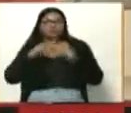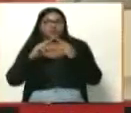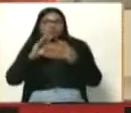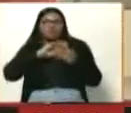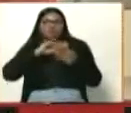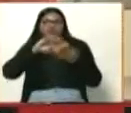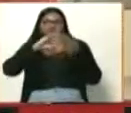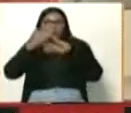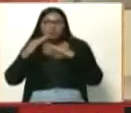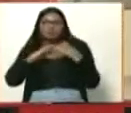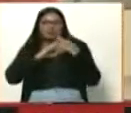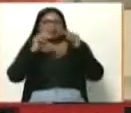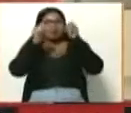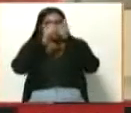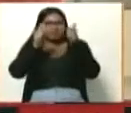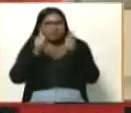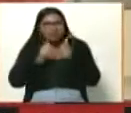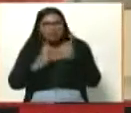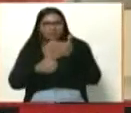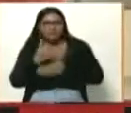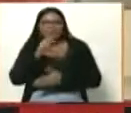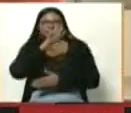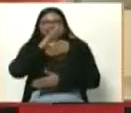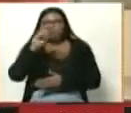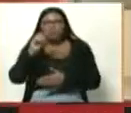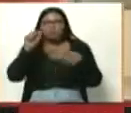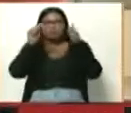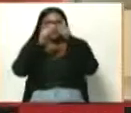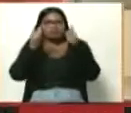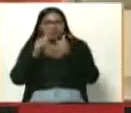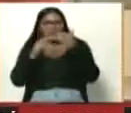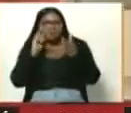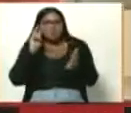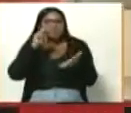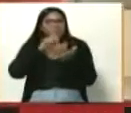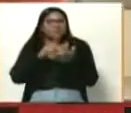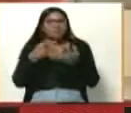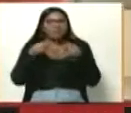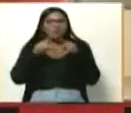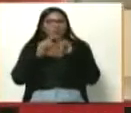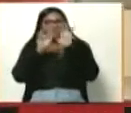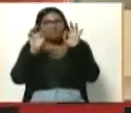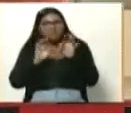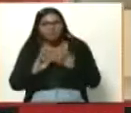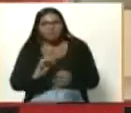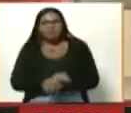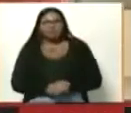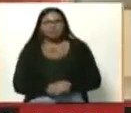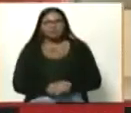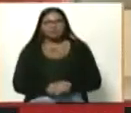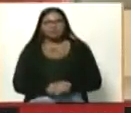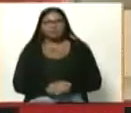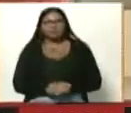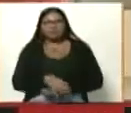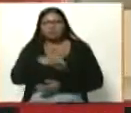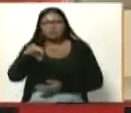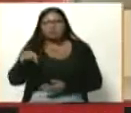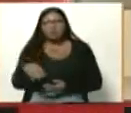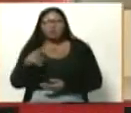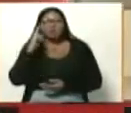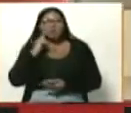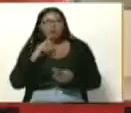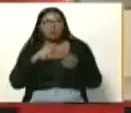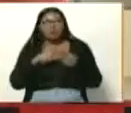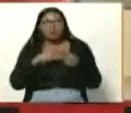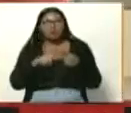comunidad artesanal, donde más de 50 artesanos están participando, artesanas y artesanos de los estados Bolívar, el